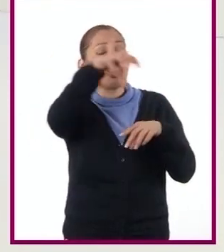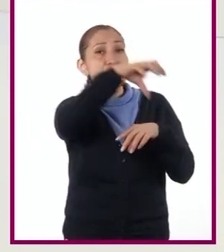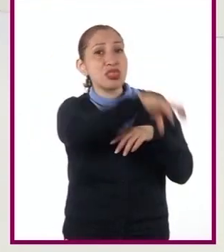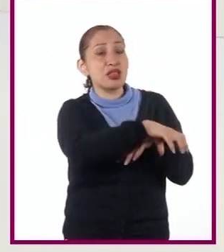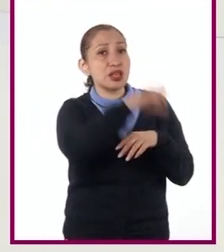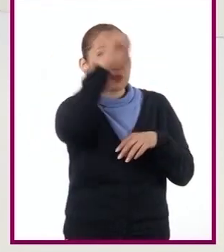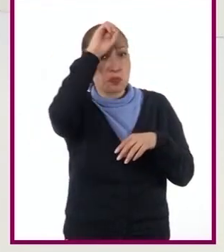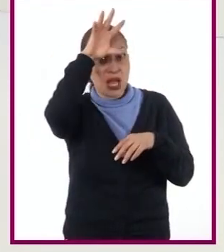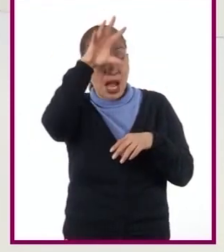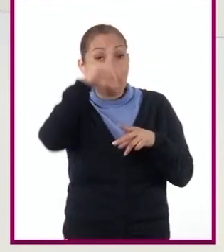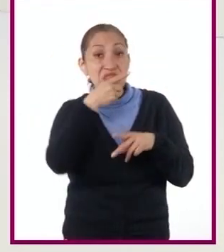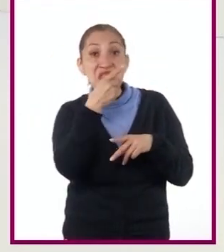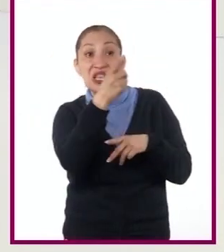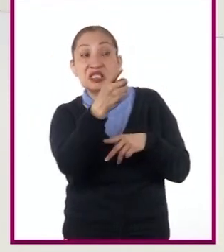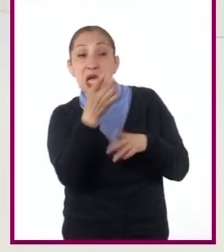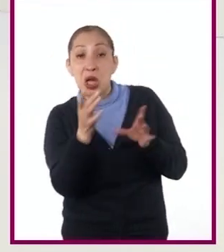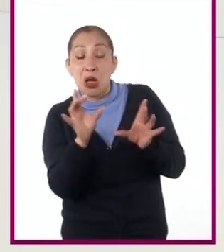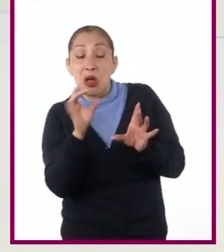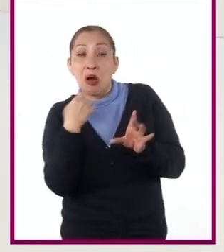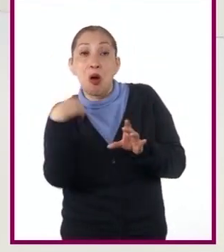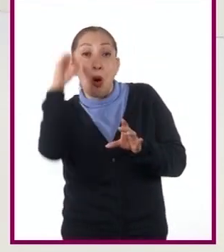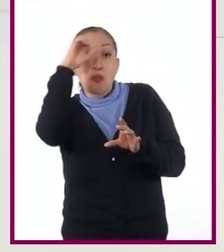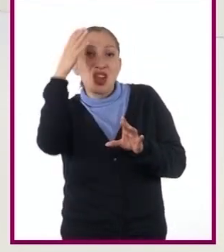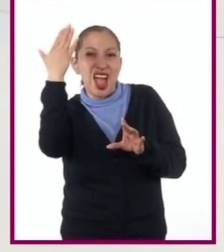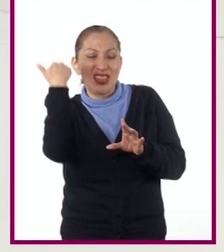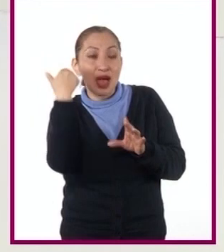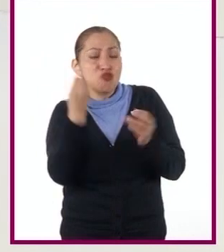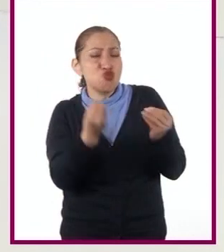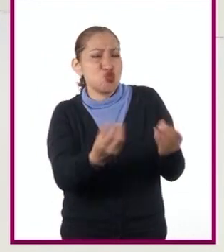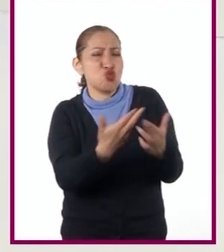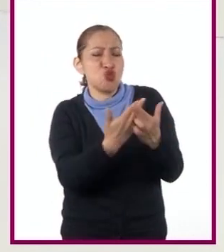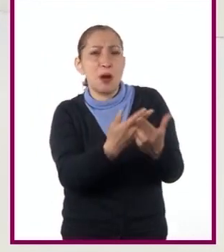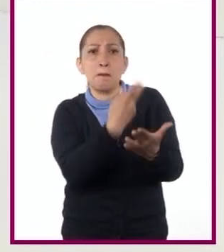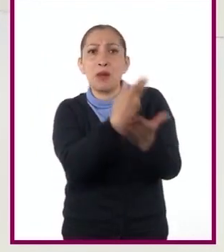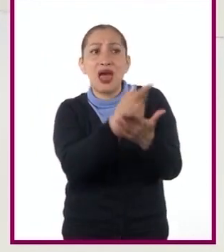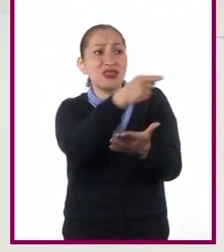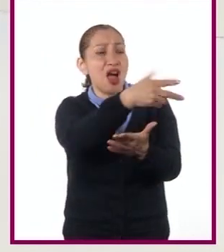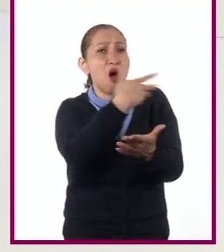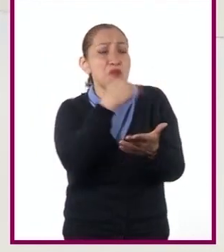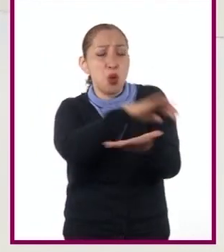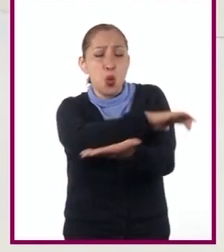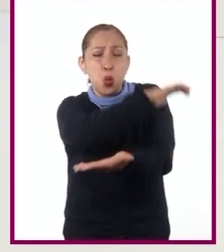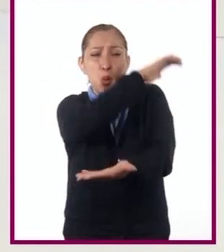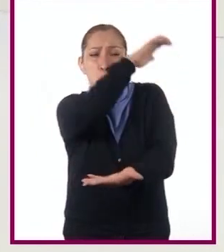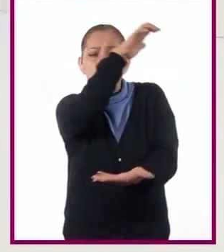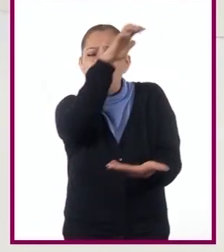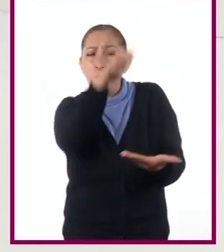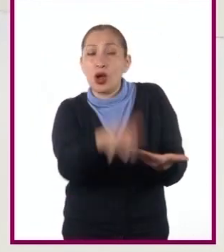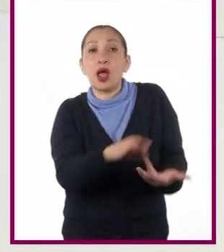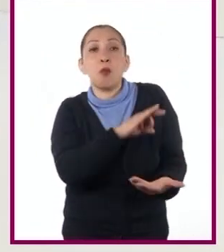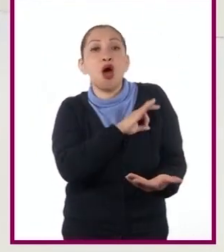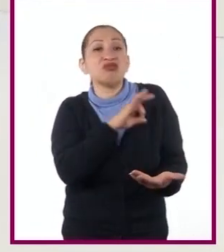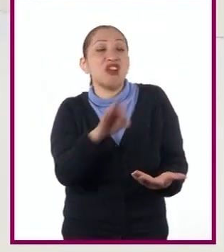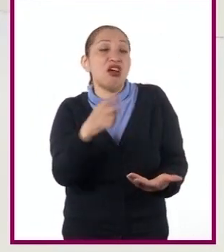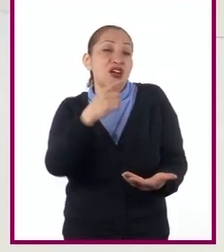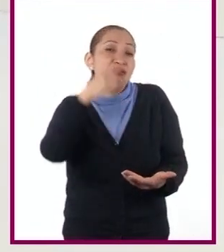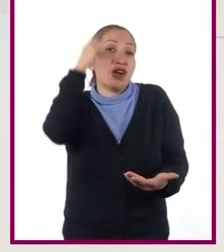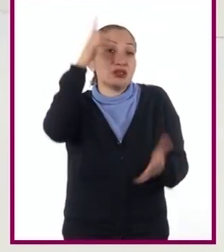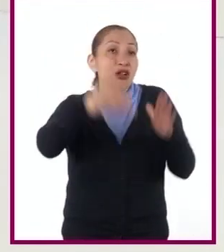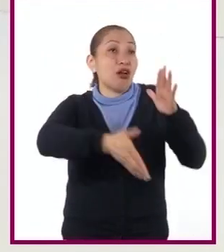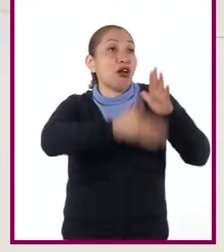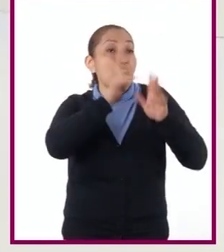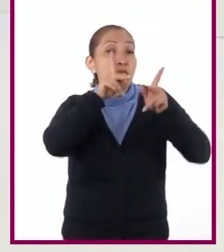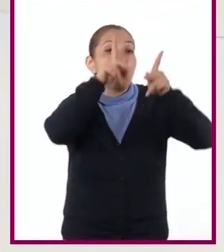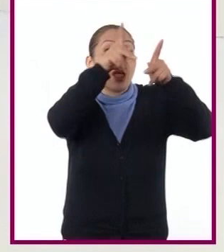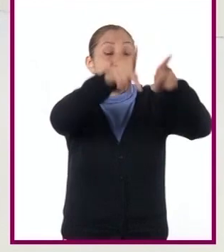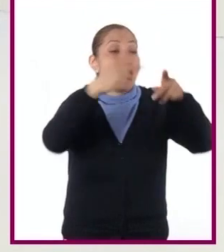minas. Dice un comentario de la época que la cantidad de plata de ese hombre era tal que podía fácilmente construir un